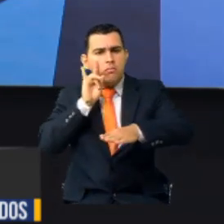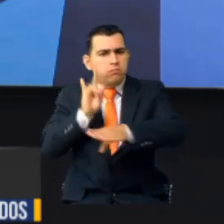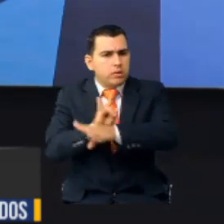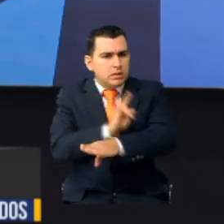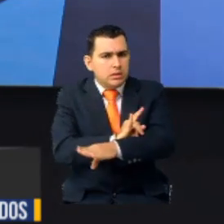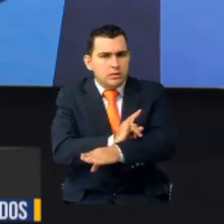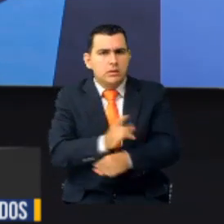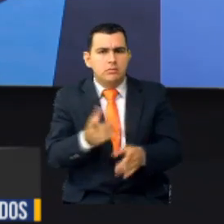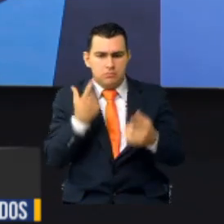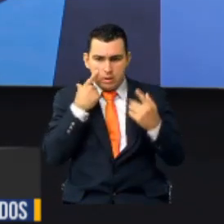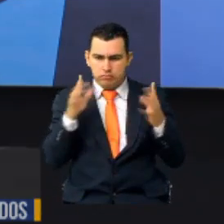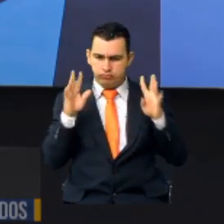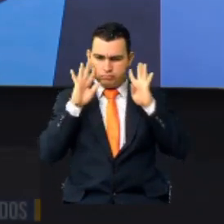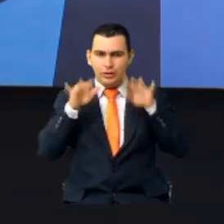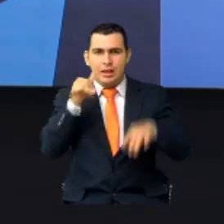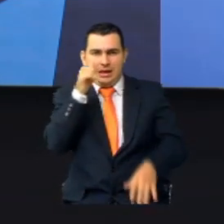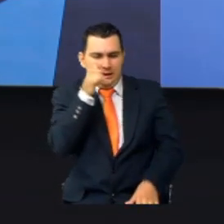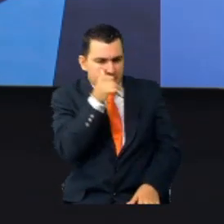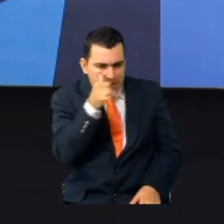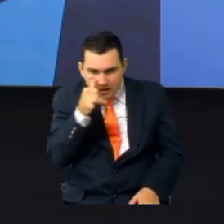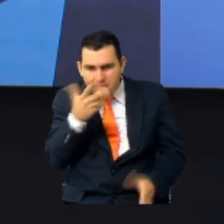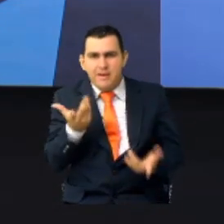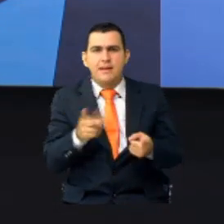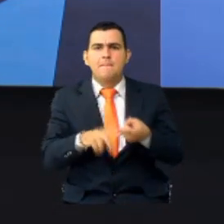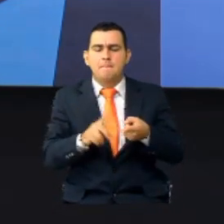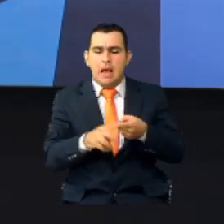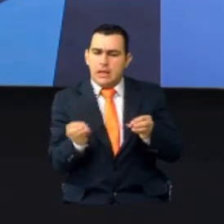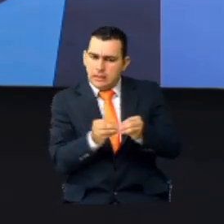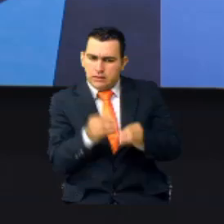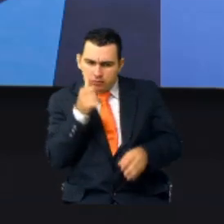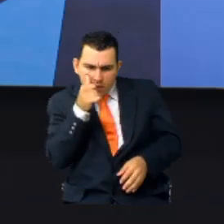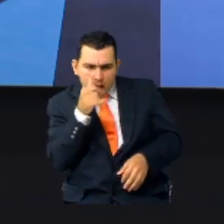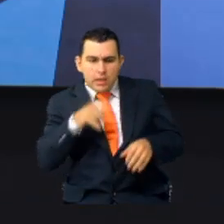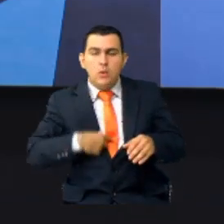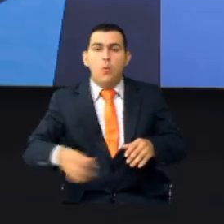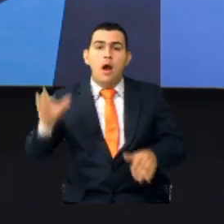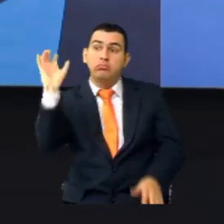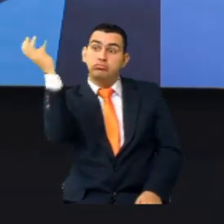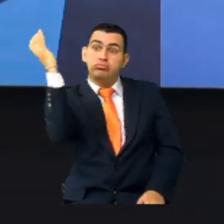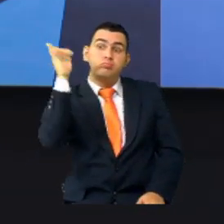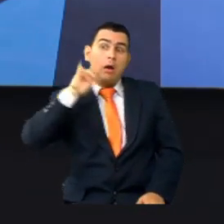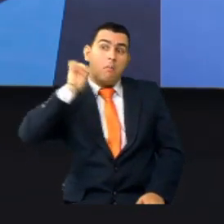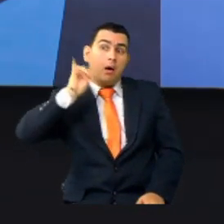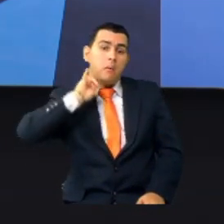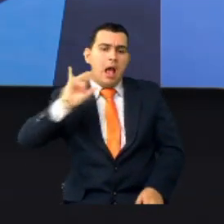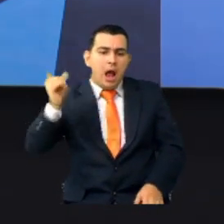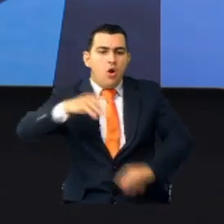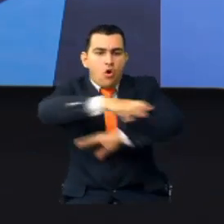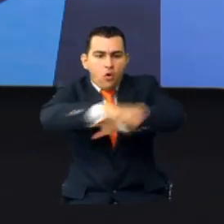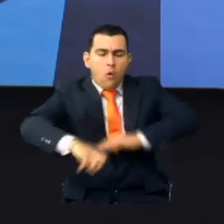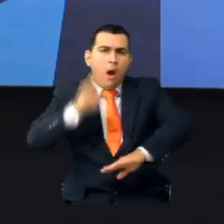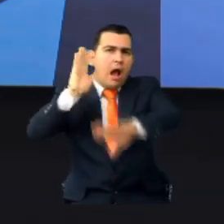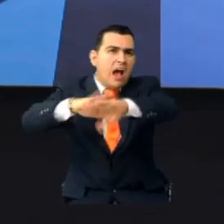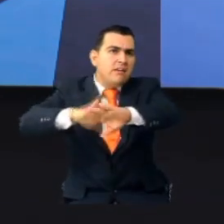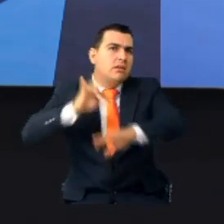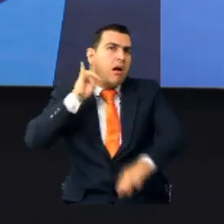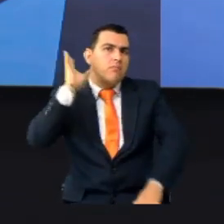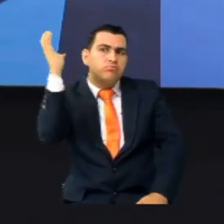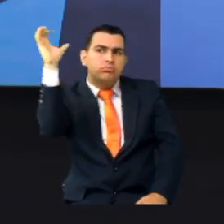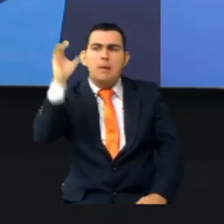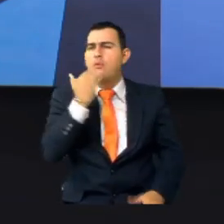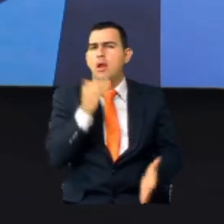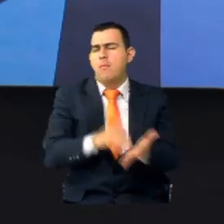con un sistema de vigilancia de cámaras, va a estar articulado también con un sistema de alarmas en diferentes barrios de la ciudad, donde en caso de que se